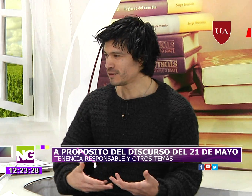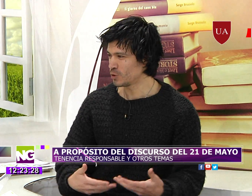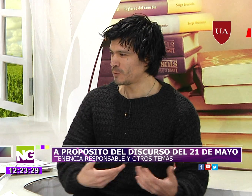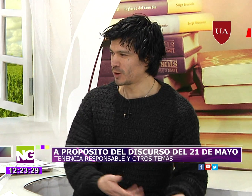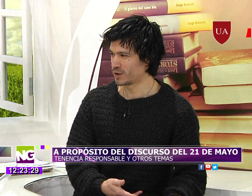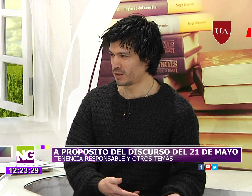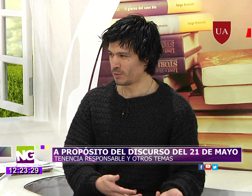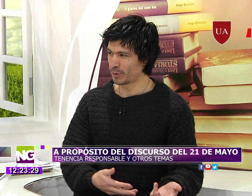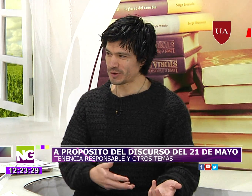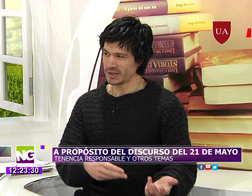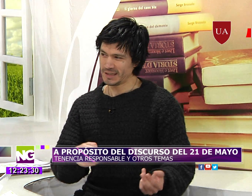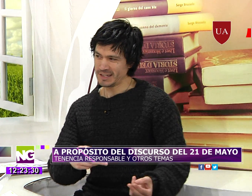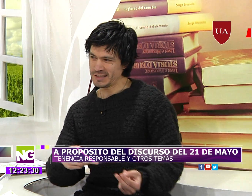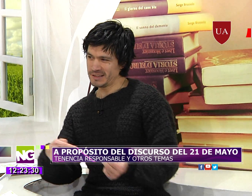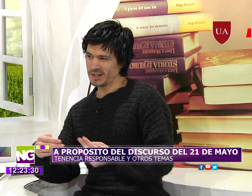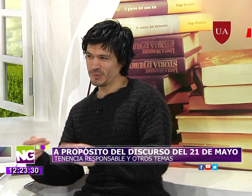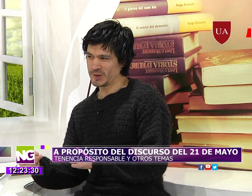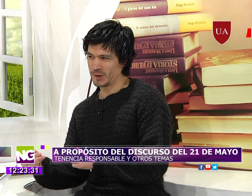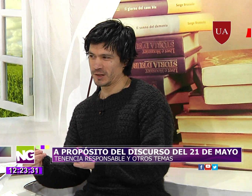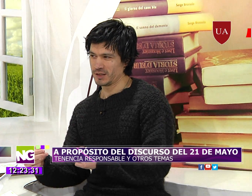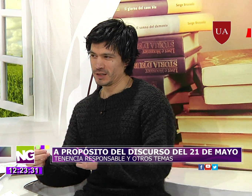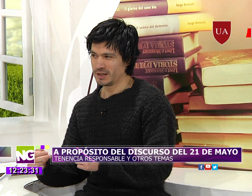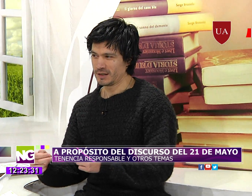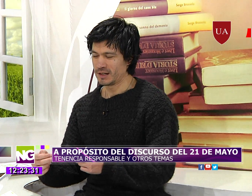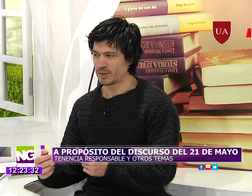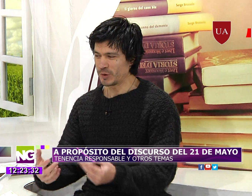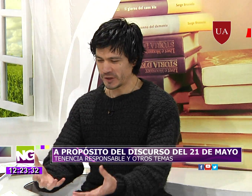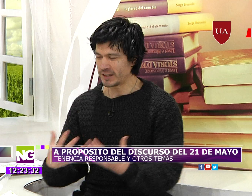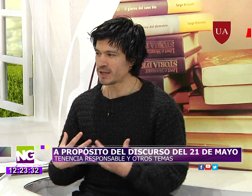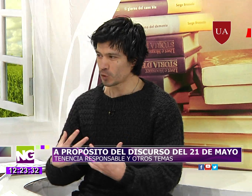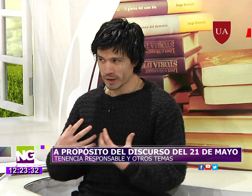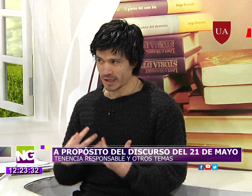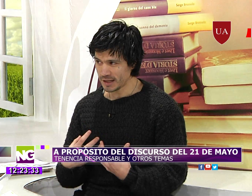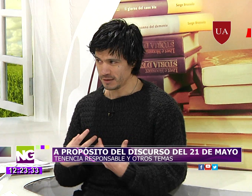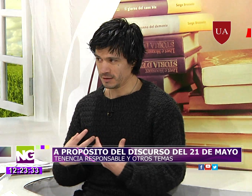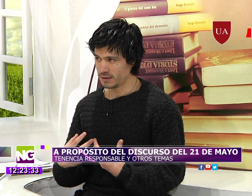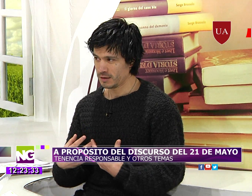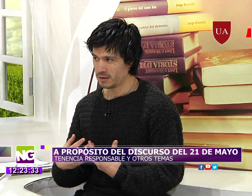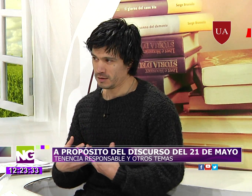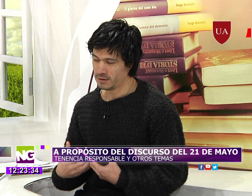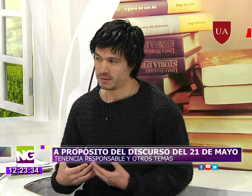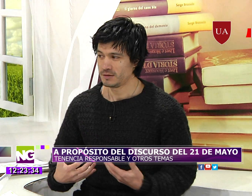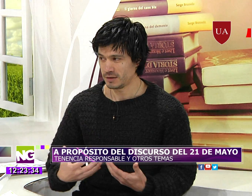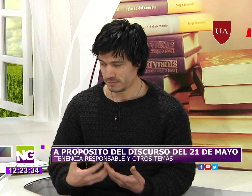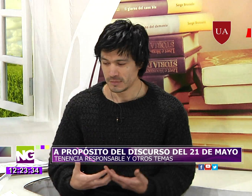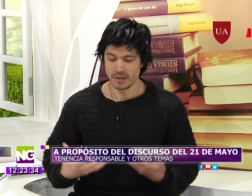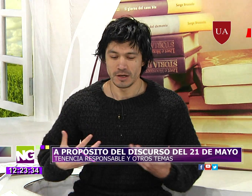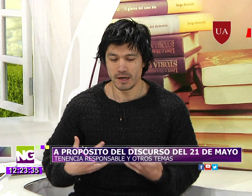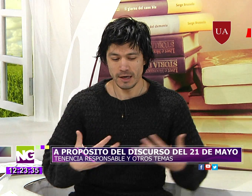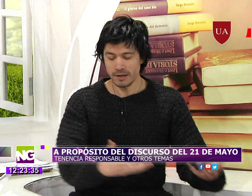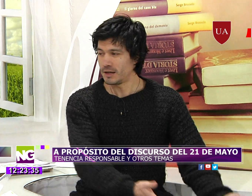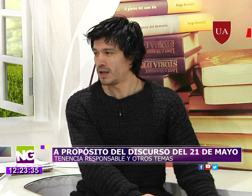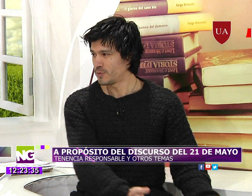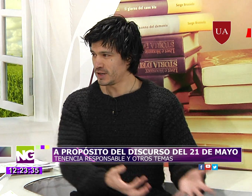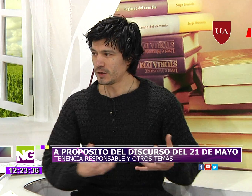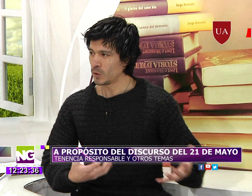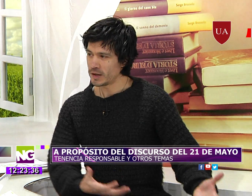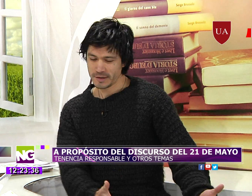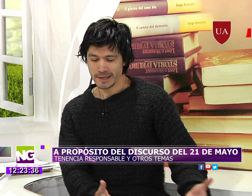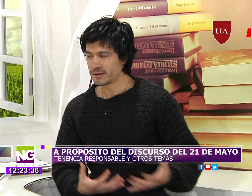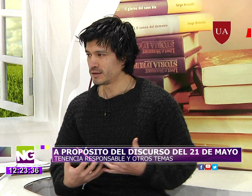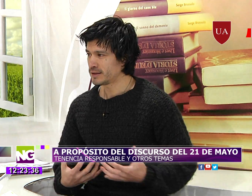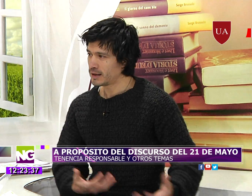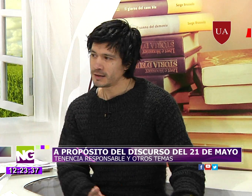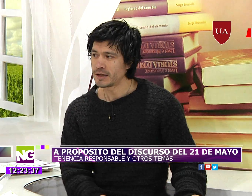al tener una mascota. Por eso es tenencia responsable. La responsabilidad es que uno adquiere... Conjunto de... Sí. Al adoptar